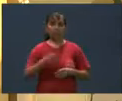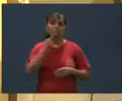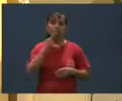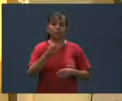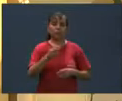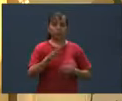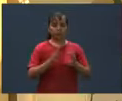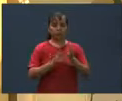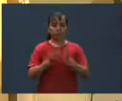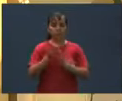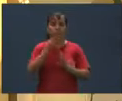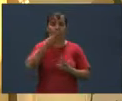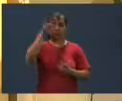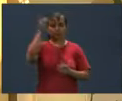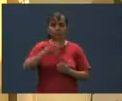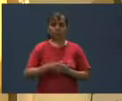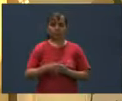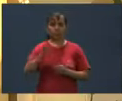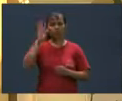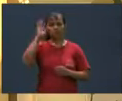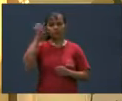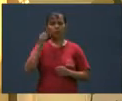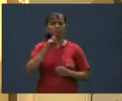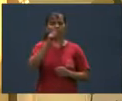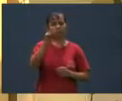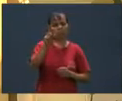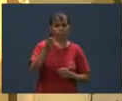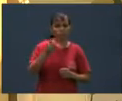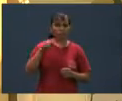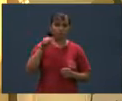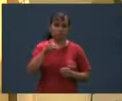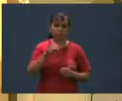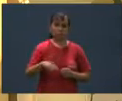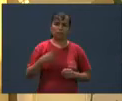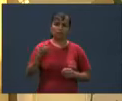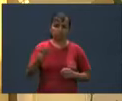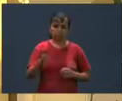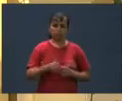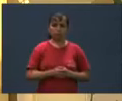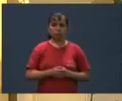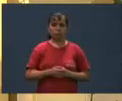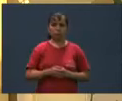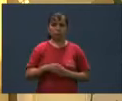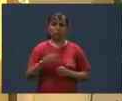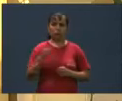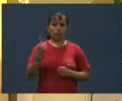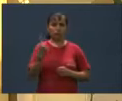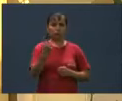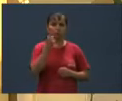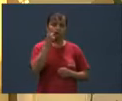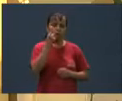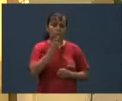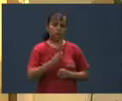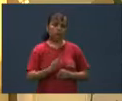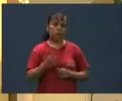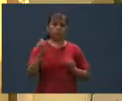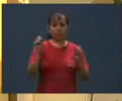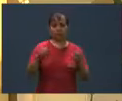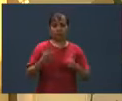Jesús, ¿por qué me preguntas a mí acerca de lo bueno? Uno solo es el bueno,